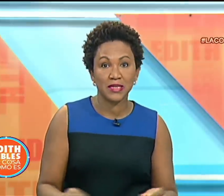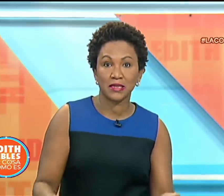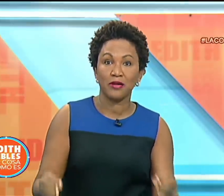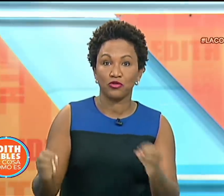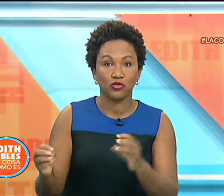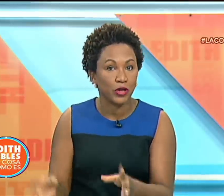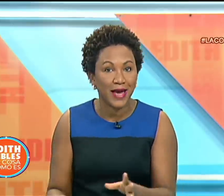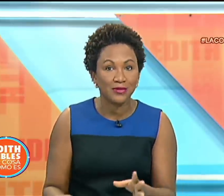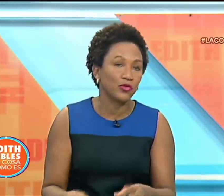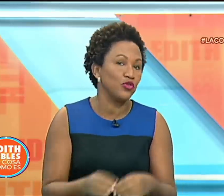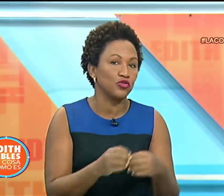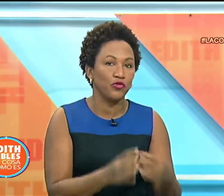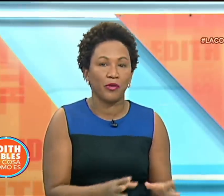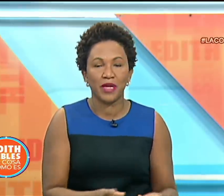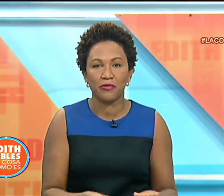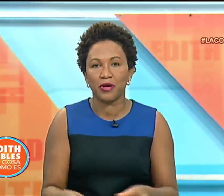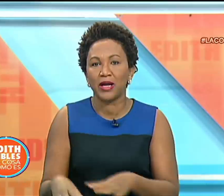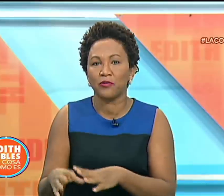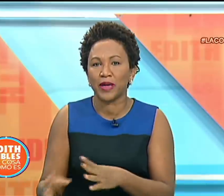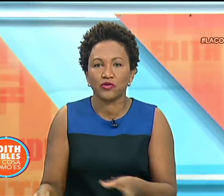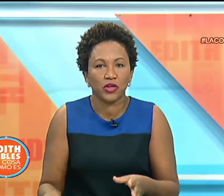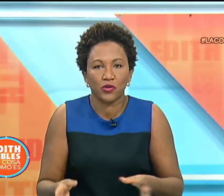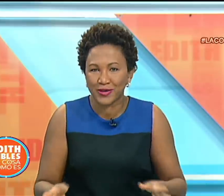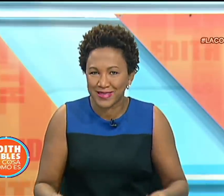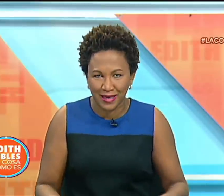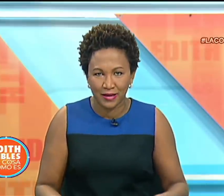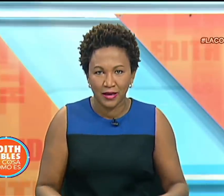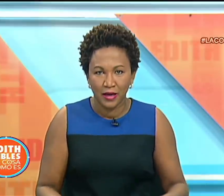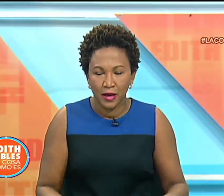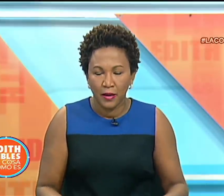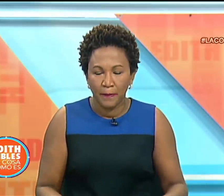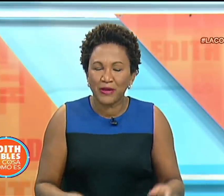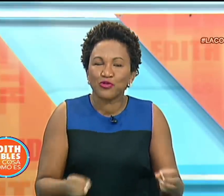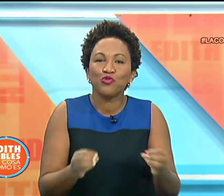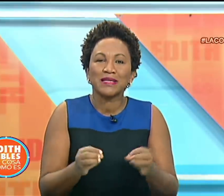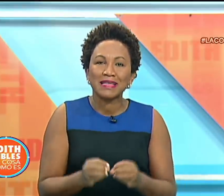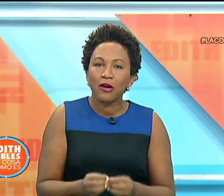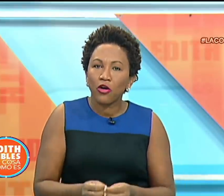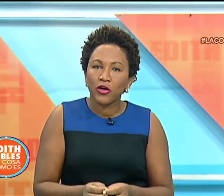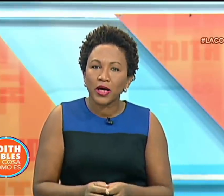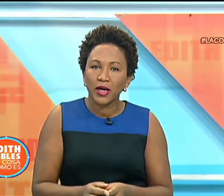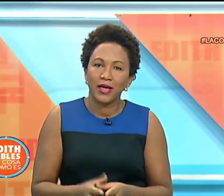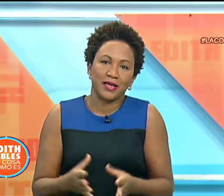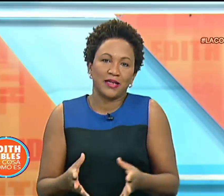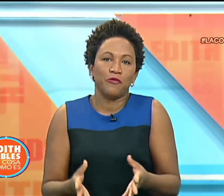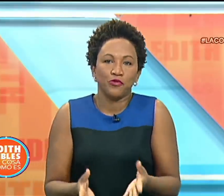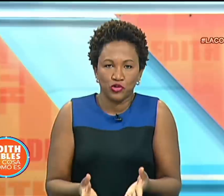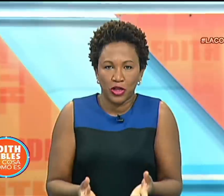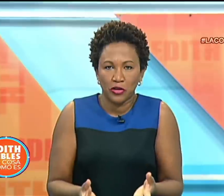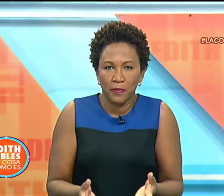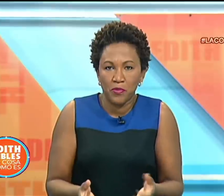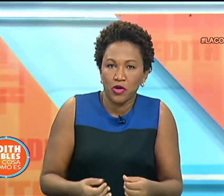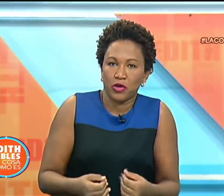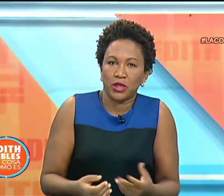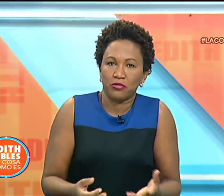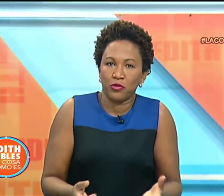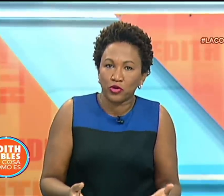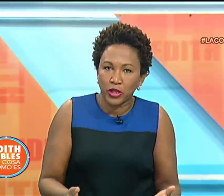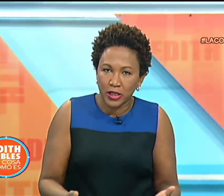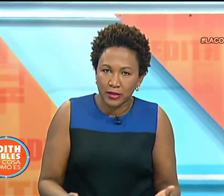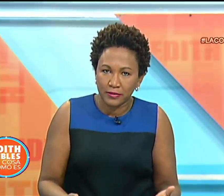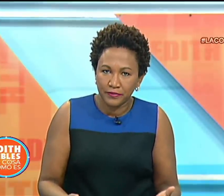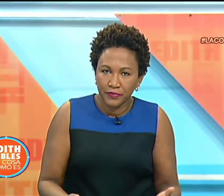una visa, yo soy esto, yo soy familia de fulano, para conseguir lo que sea. Pero eso no hace lógica en que sea un funcionario público que